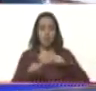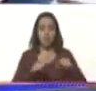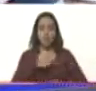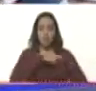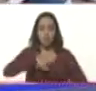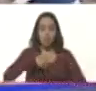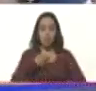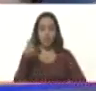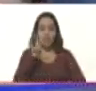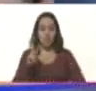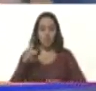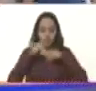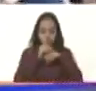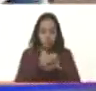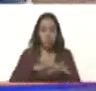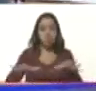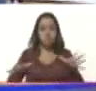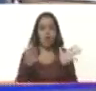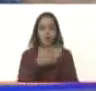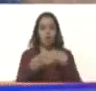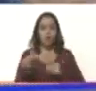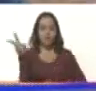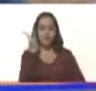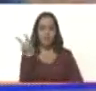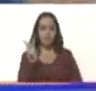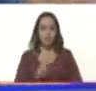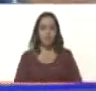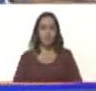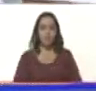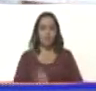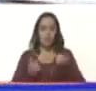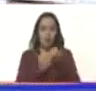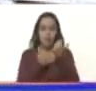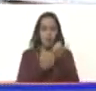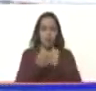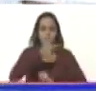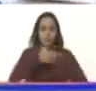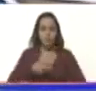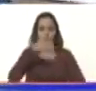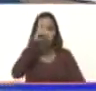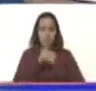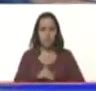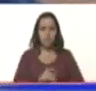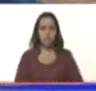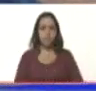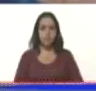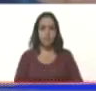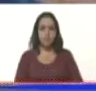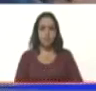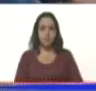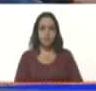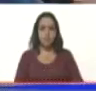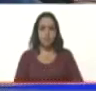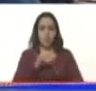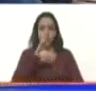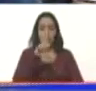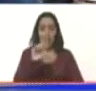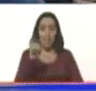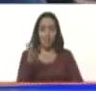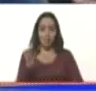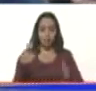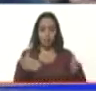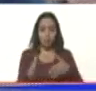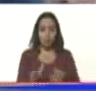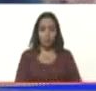que se ha diseminado por todo el país para apoyar a las personas con discapacidad, presidente, los CLAP, los VCH, bueno,